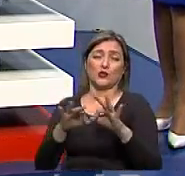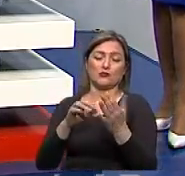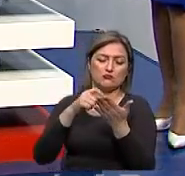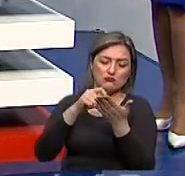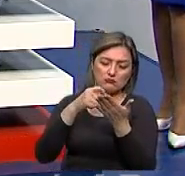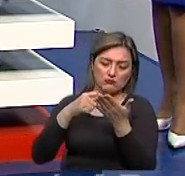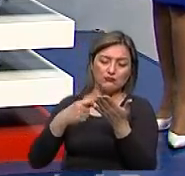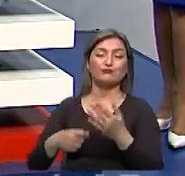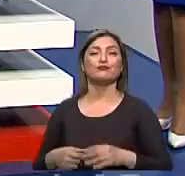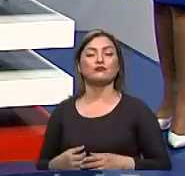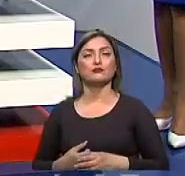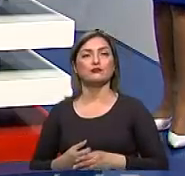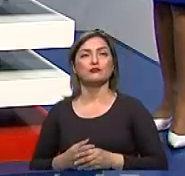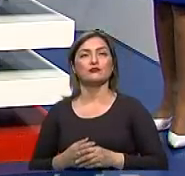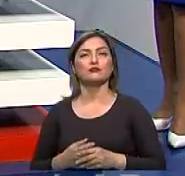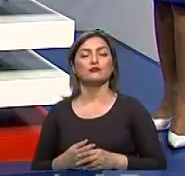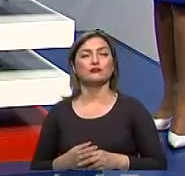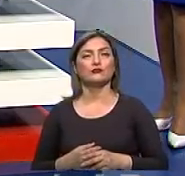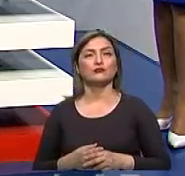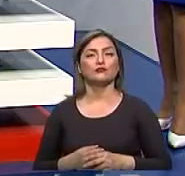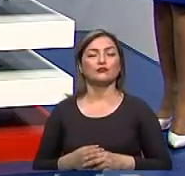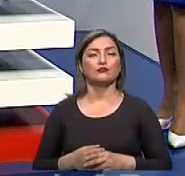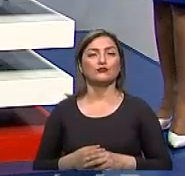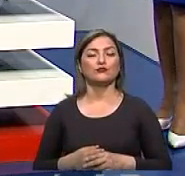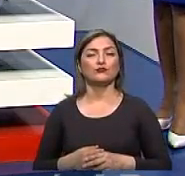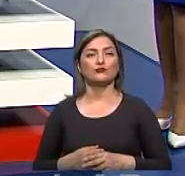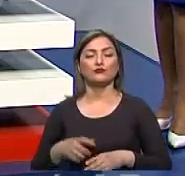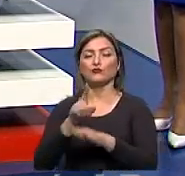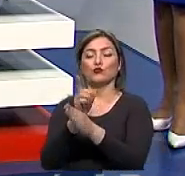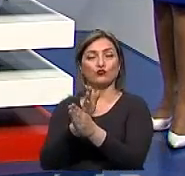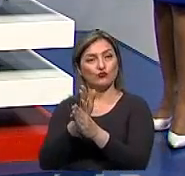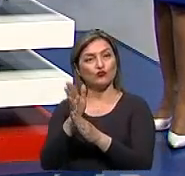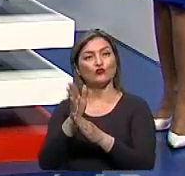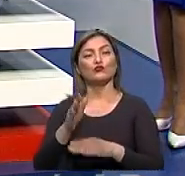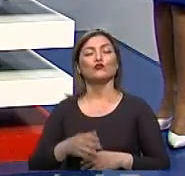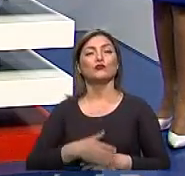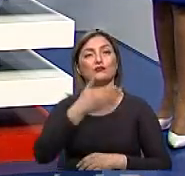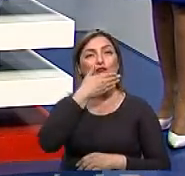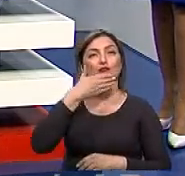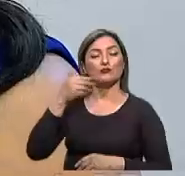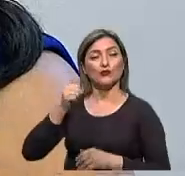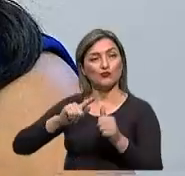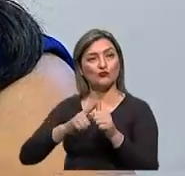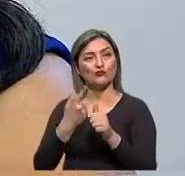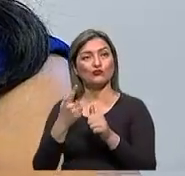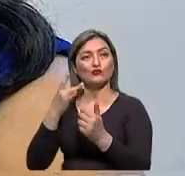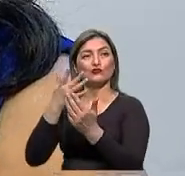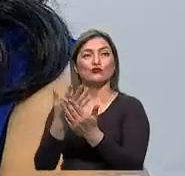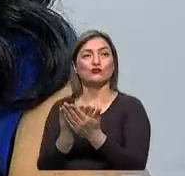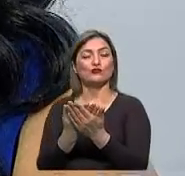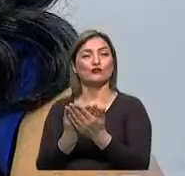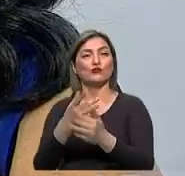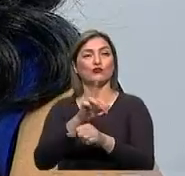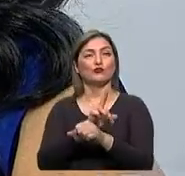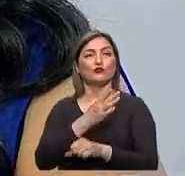esencial en caso incluso de no recordarlo, pero según el especialista al que consultamos, nos dijo que lo mejor es primero acudir a donde el